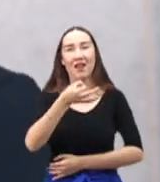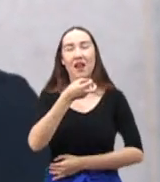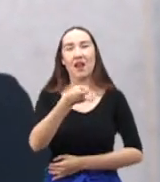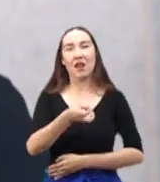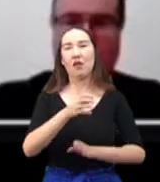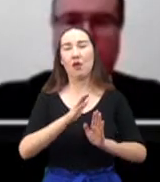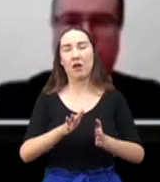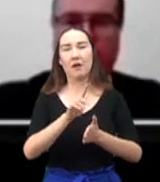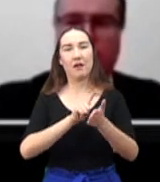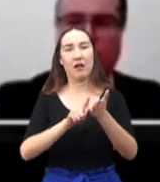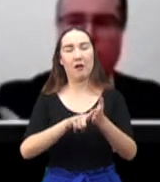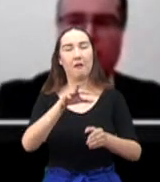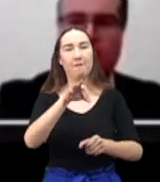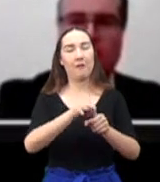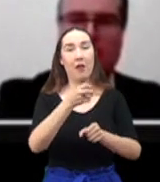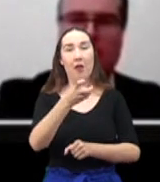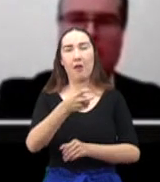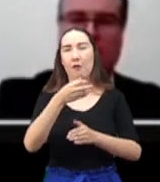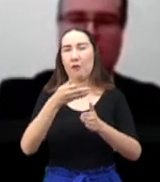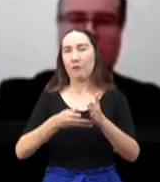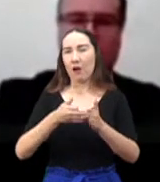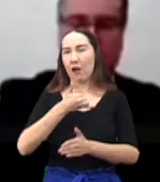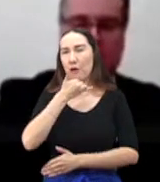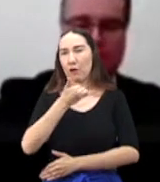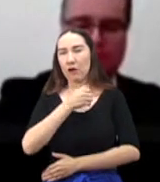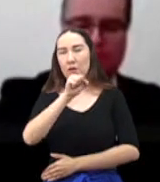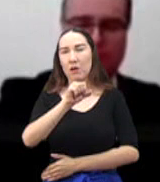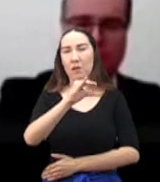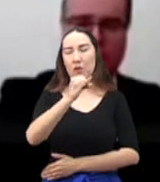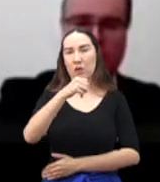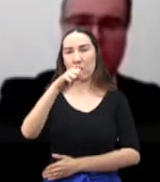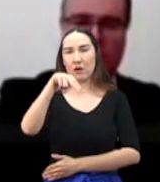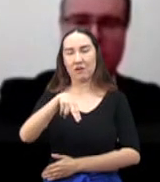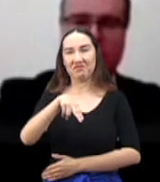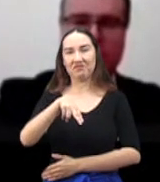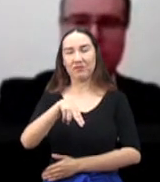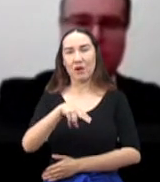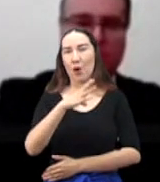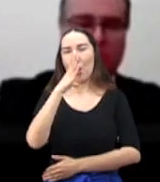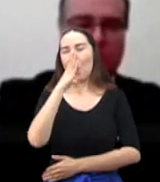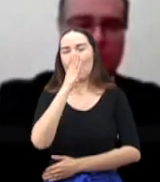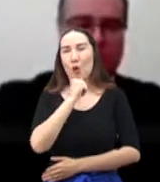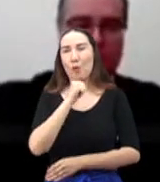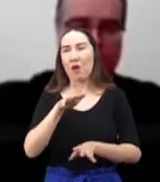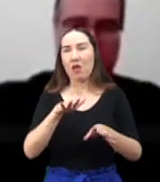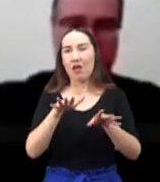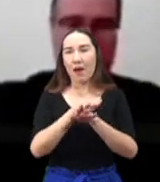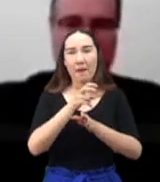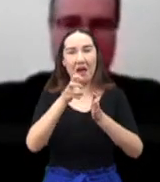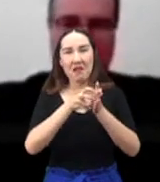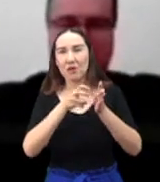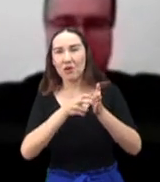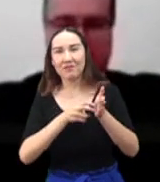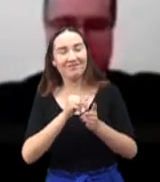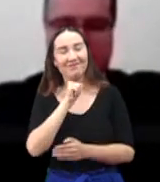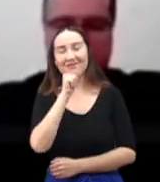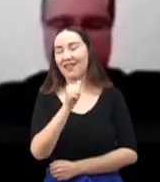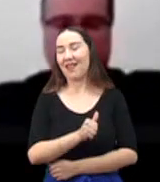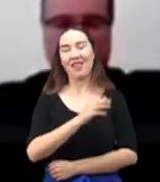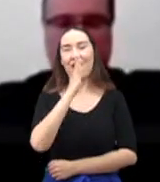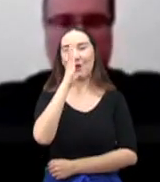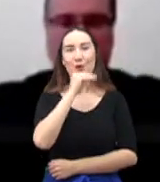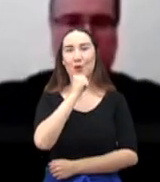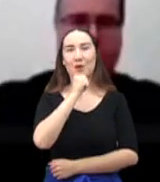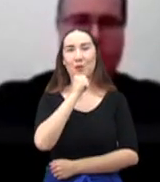en la ley federal. Dijo que el fallo de la Suprema Corte de Justicia es inapelable y nada se puede hacer para revertir